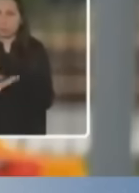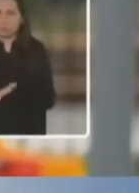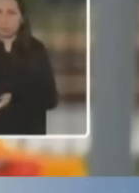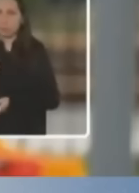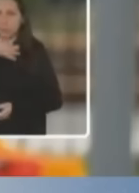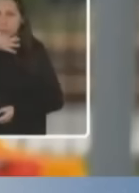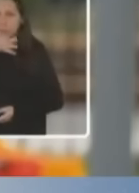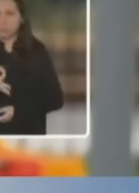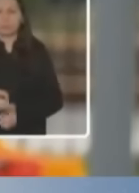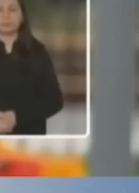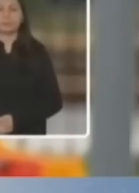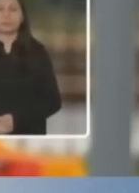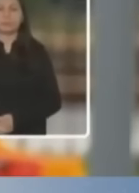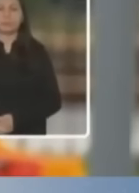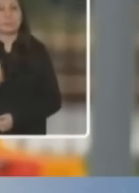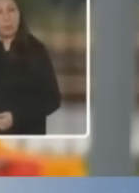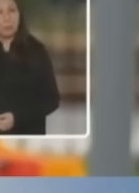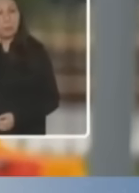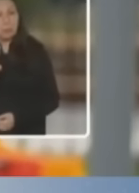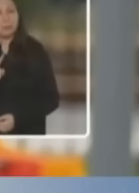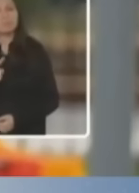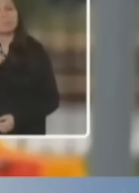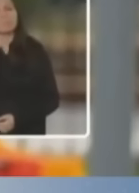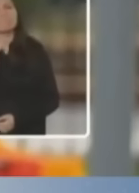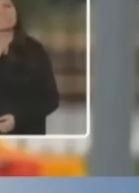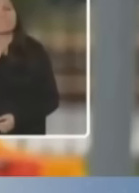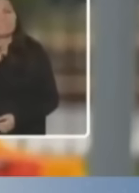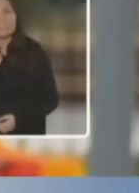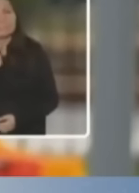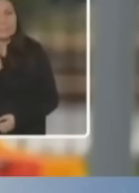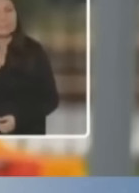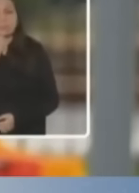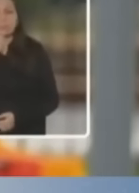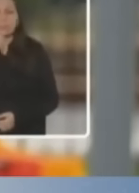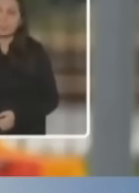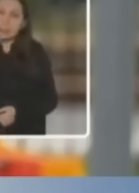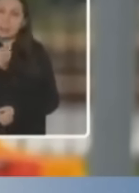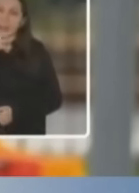Eso corre para el mundo privado, Luis Hermosilla, corre para el mundo público.